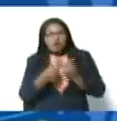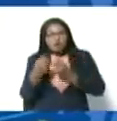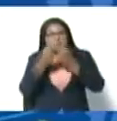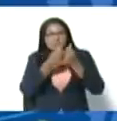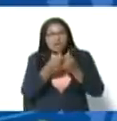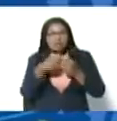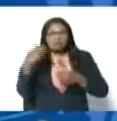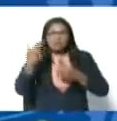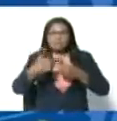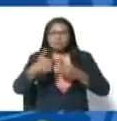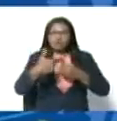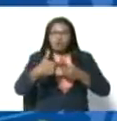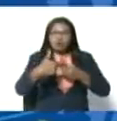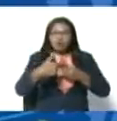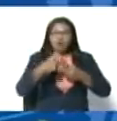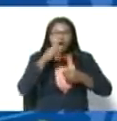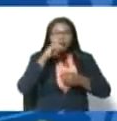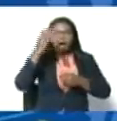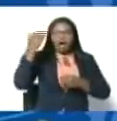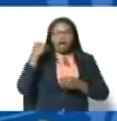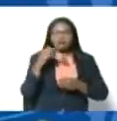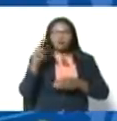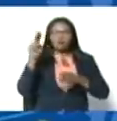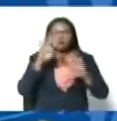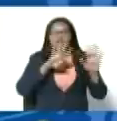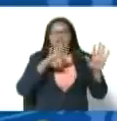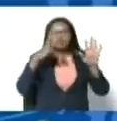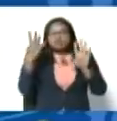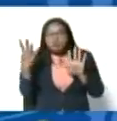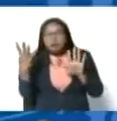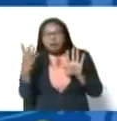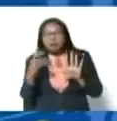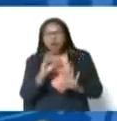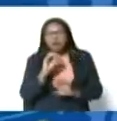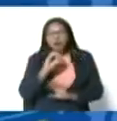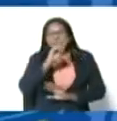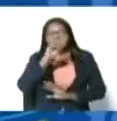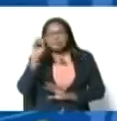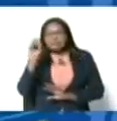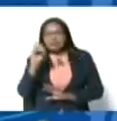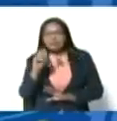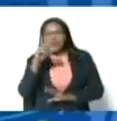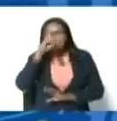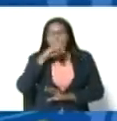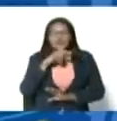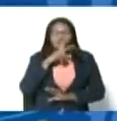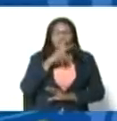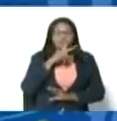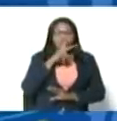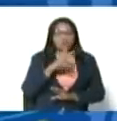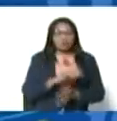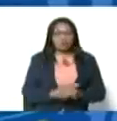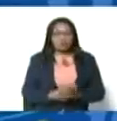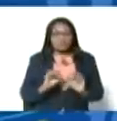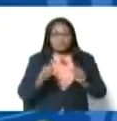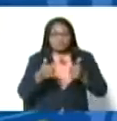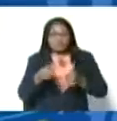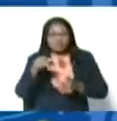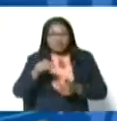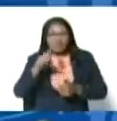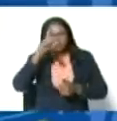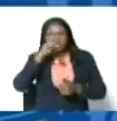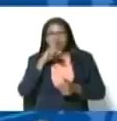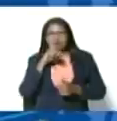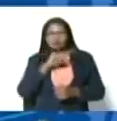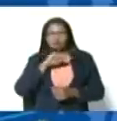sucedió en el año 19, en el 20, Dios mío, año monstruoso. Y en el arranque de este año que vamos, mira,